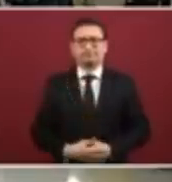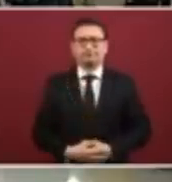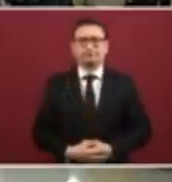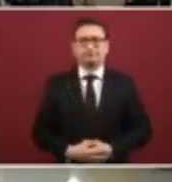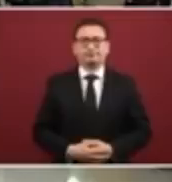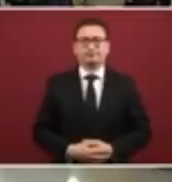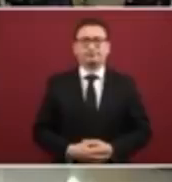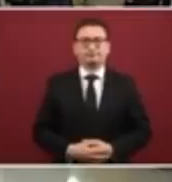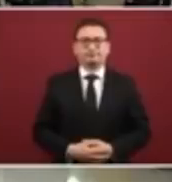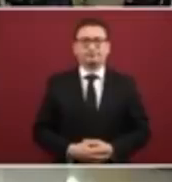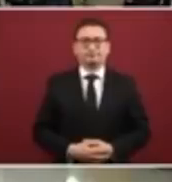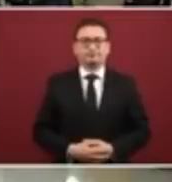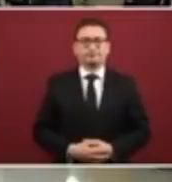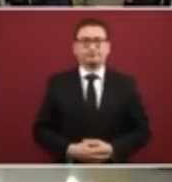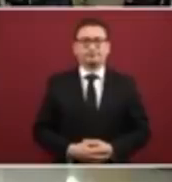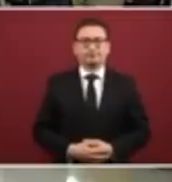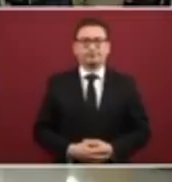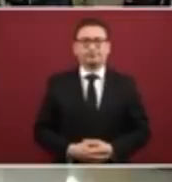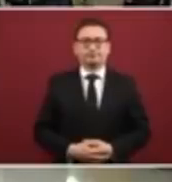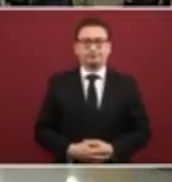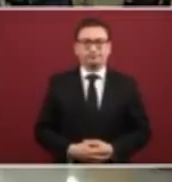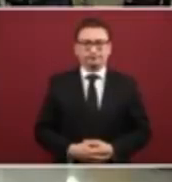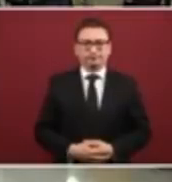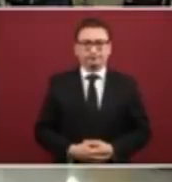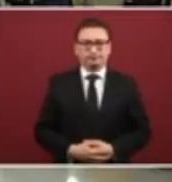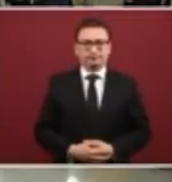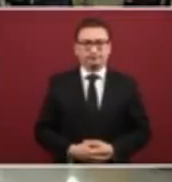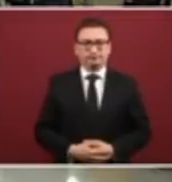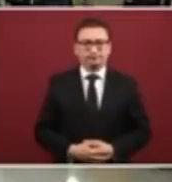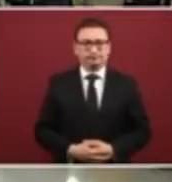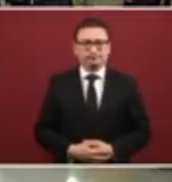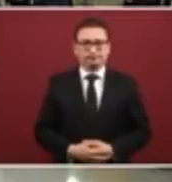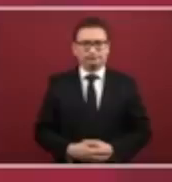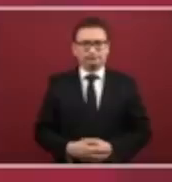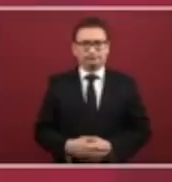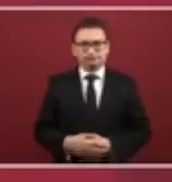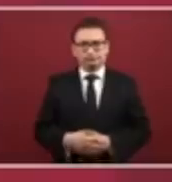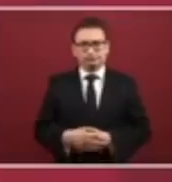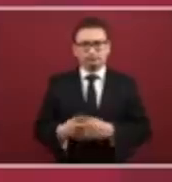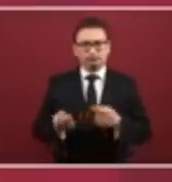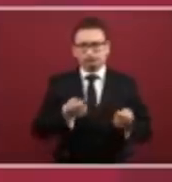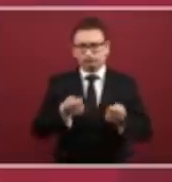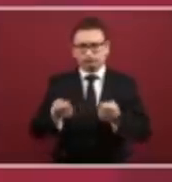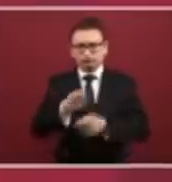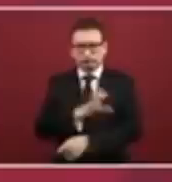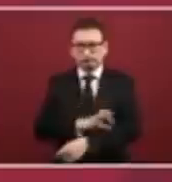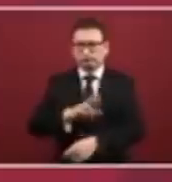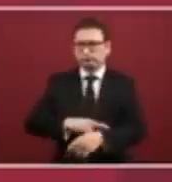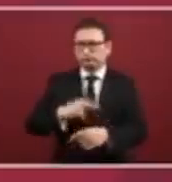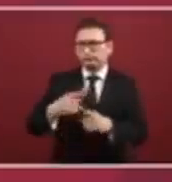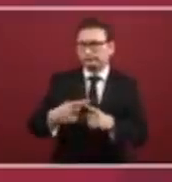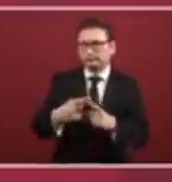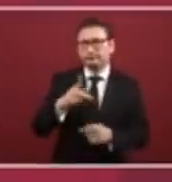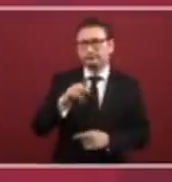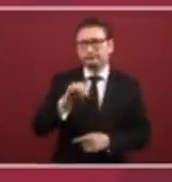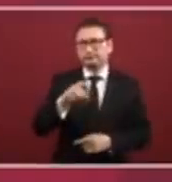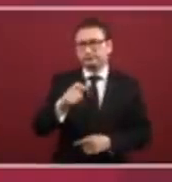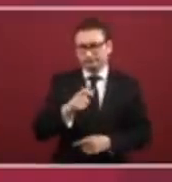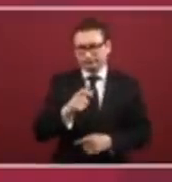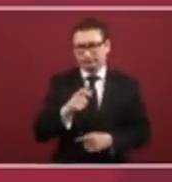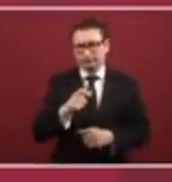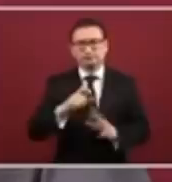La conducción la va a llevar a cabo Pemex en coordinación